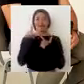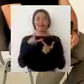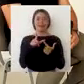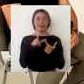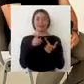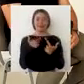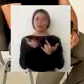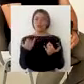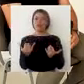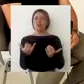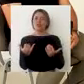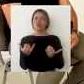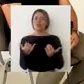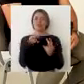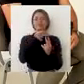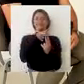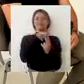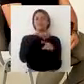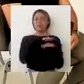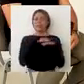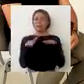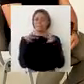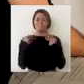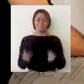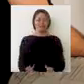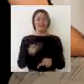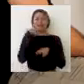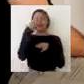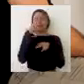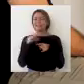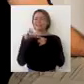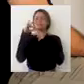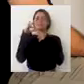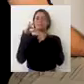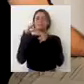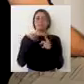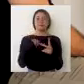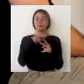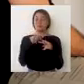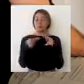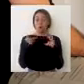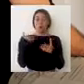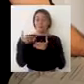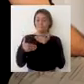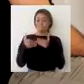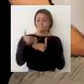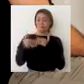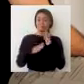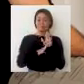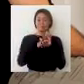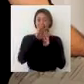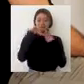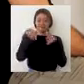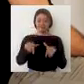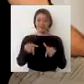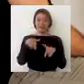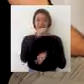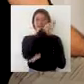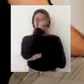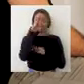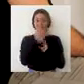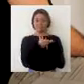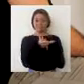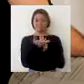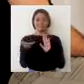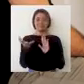nos acompañan dos invitados muy especiales que nos van a hablar de un proceso que se está desarrollando desde la biblioteca, que